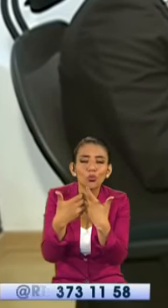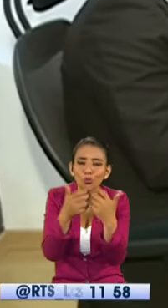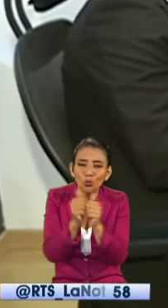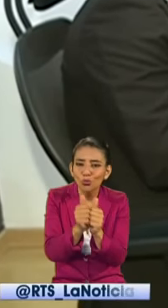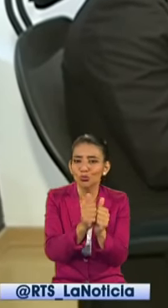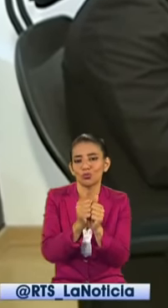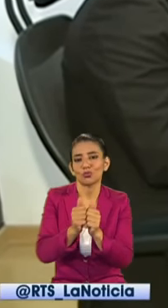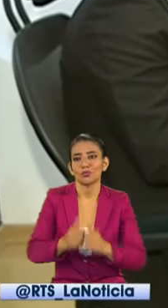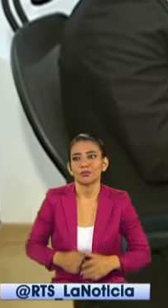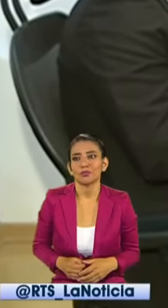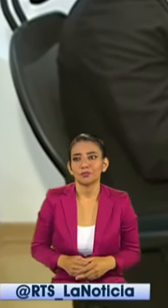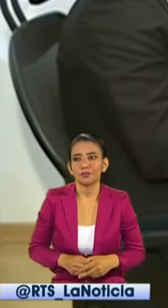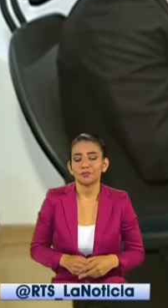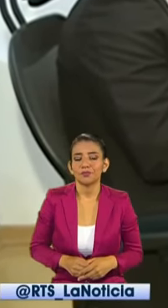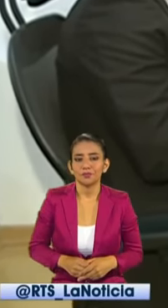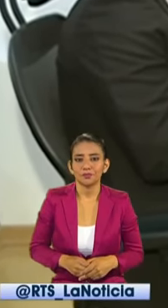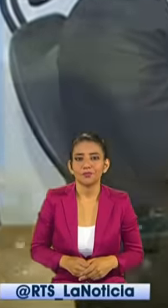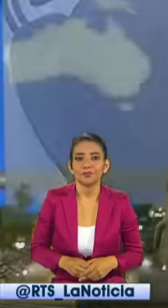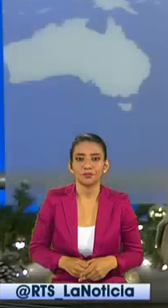Informo Javier Gallo.